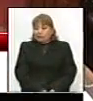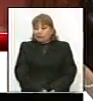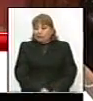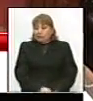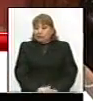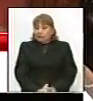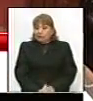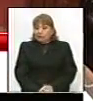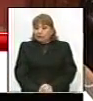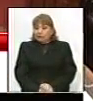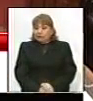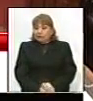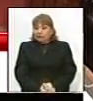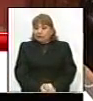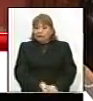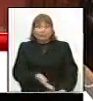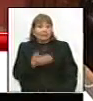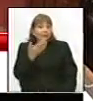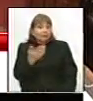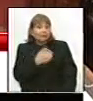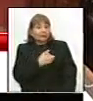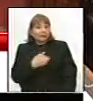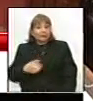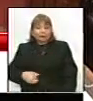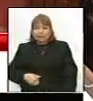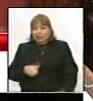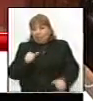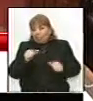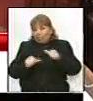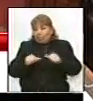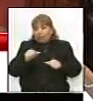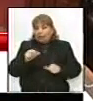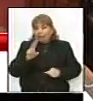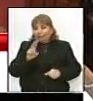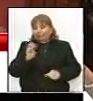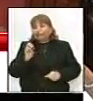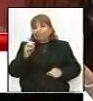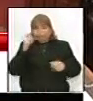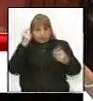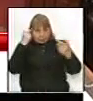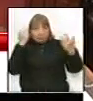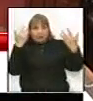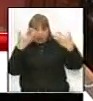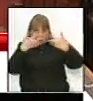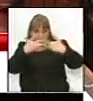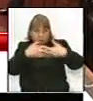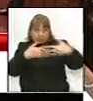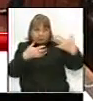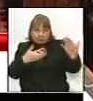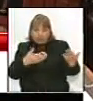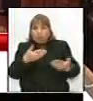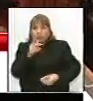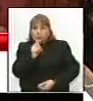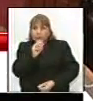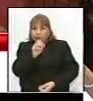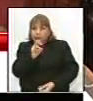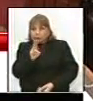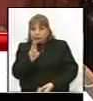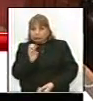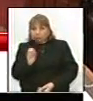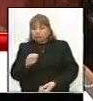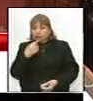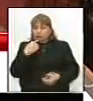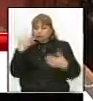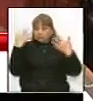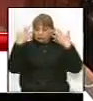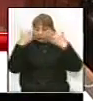Congresista Velázquez. Presidente, para disipar cualquier duda, absolutamente de acuerdo con Miguel Torres. Pero además, lo que decía el congresista